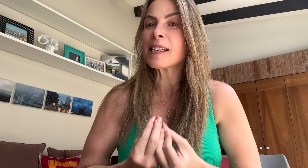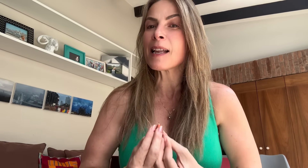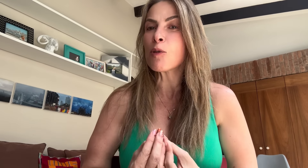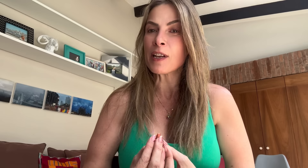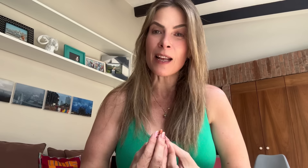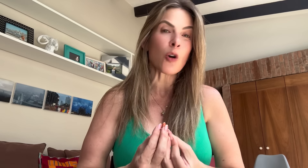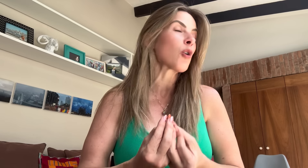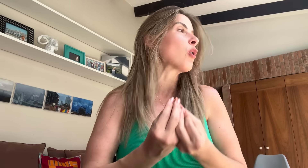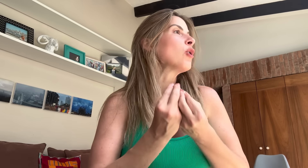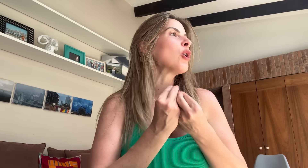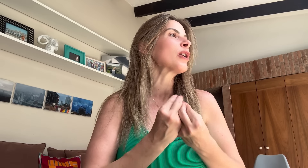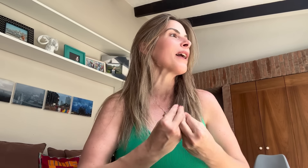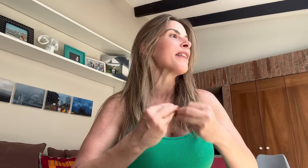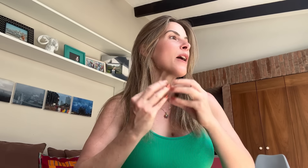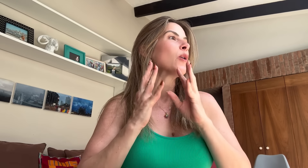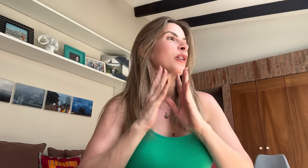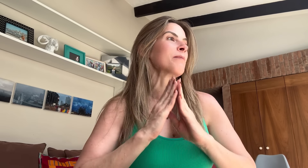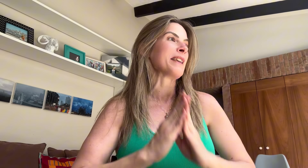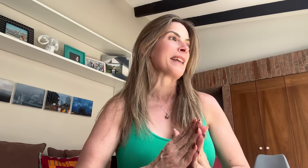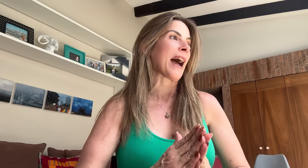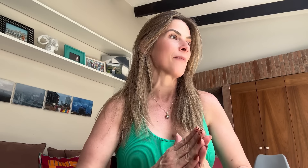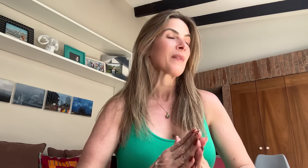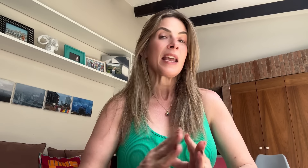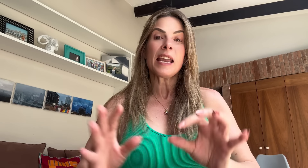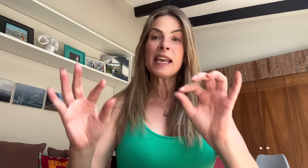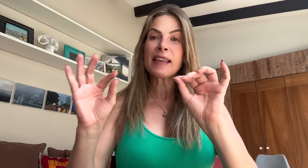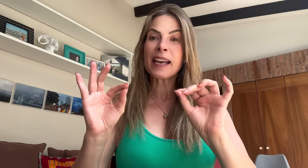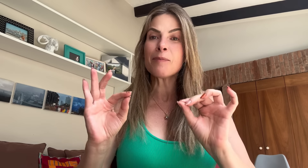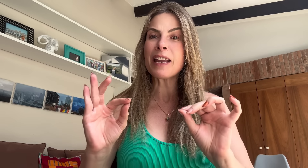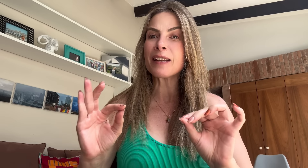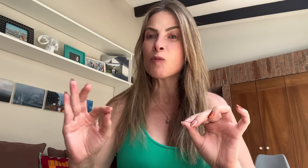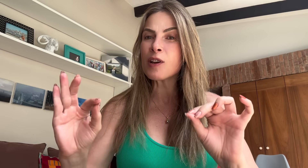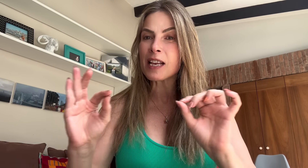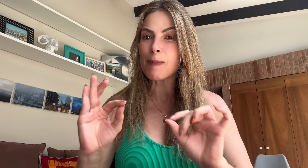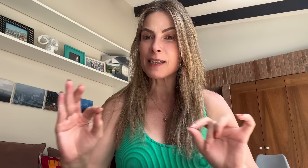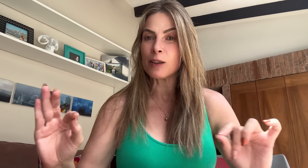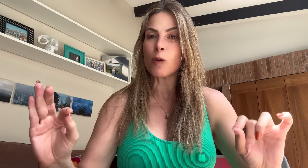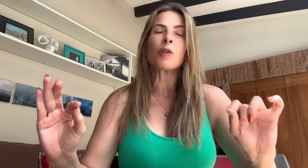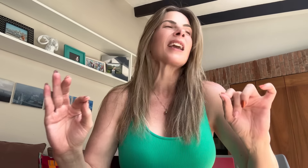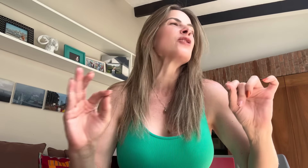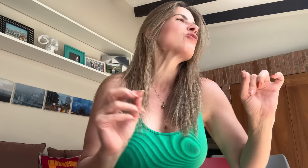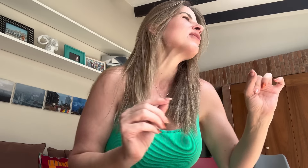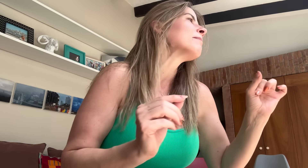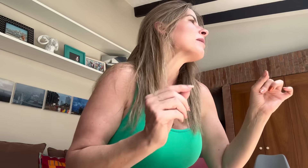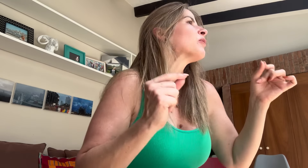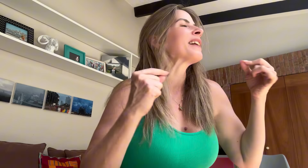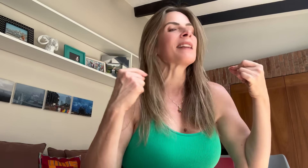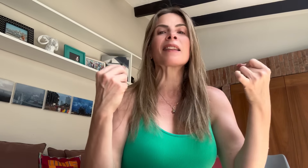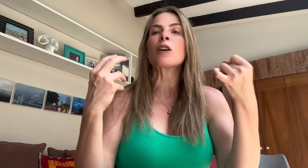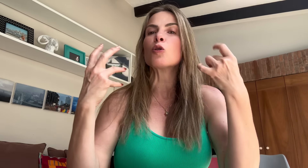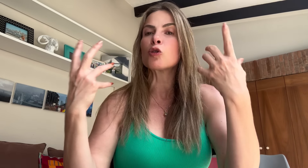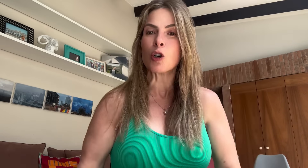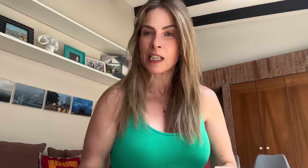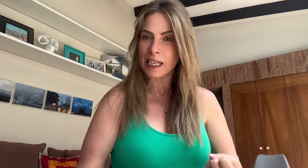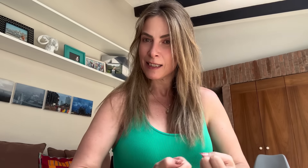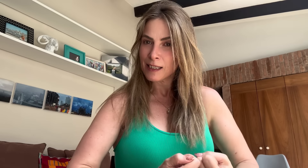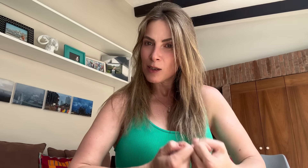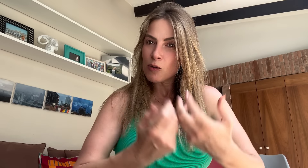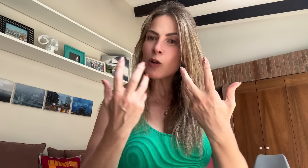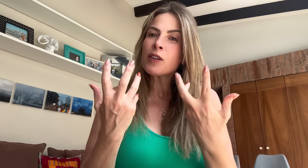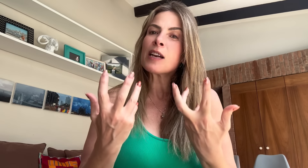cosa se está poniendo color de hormiga. Y déjenme ir muy despacito, porque yo siempre por andar de